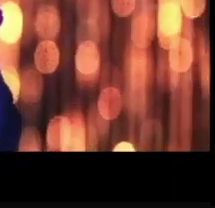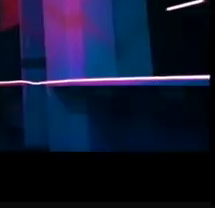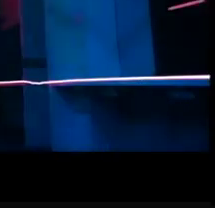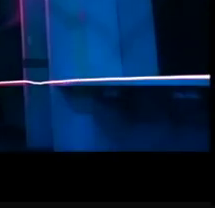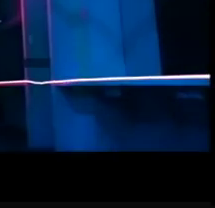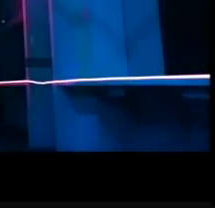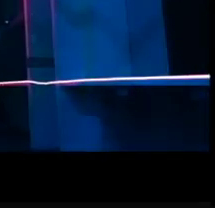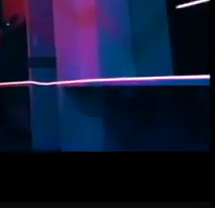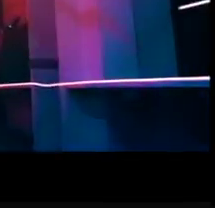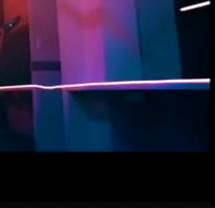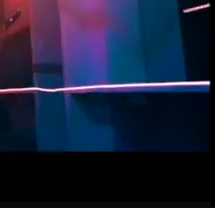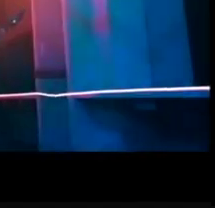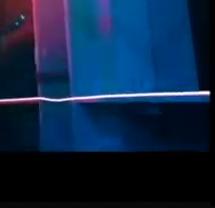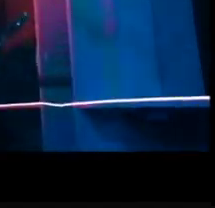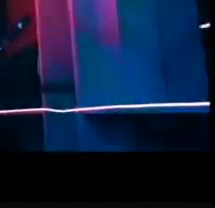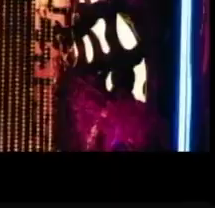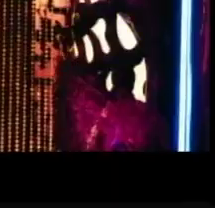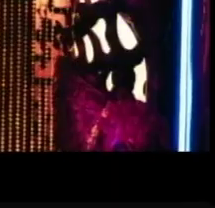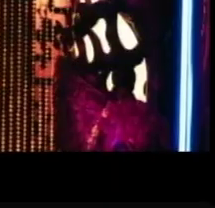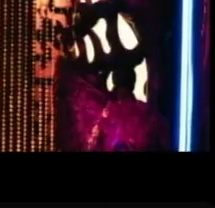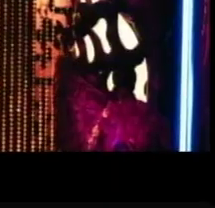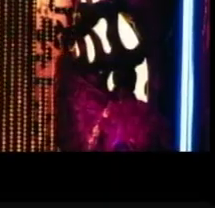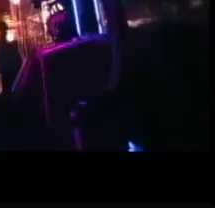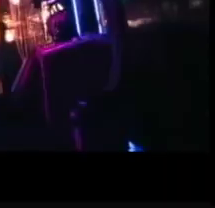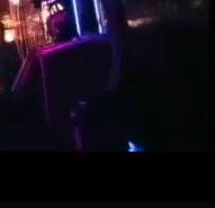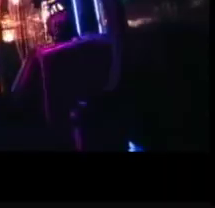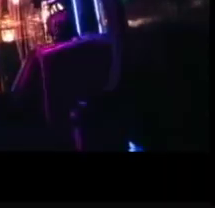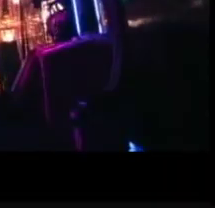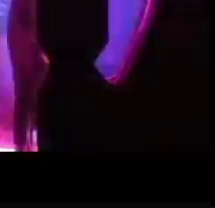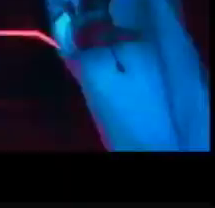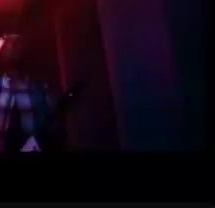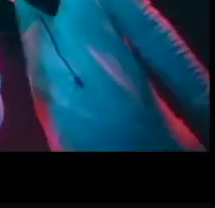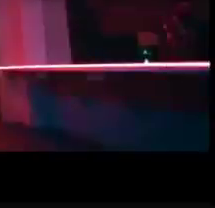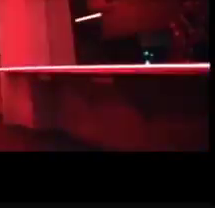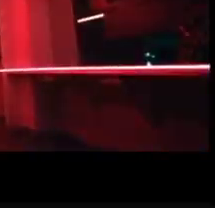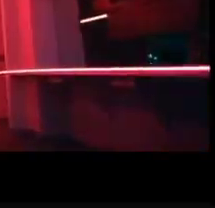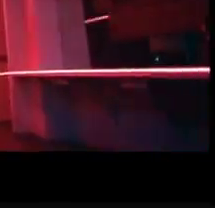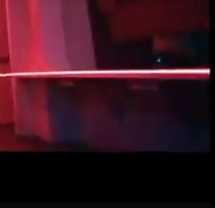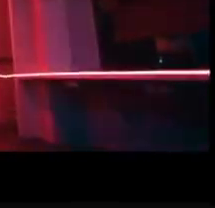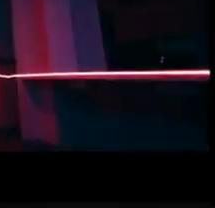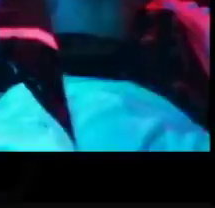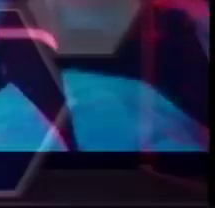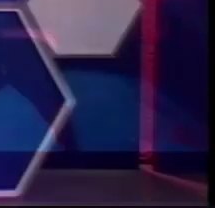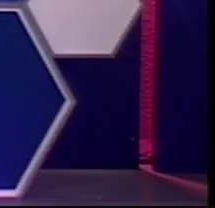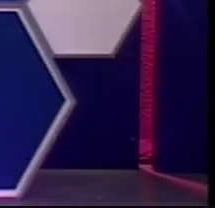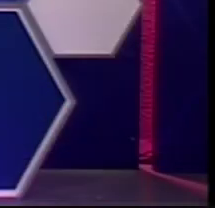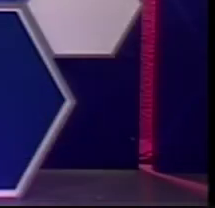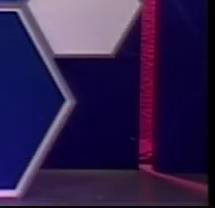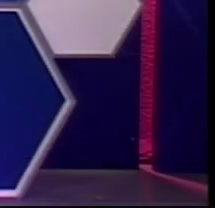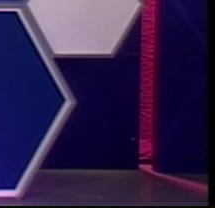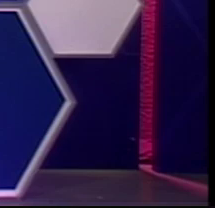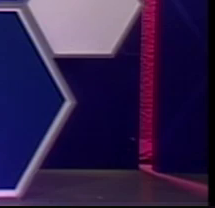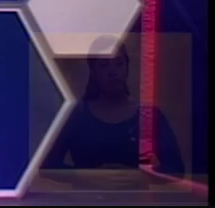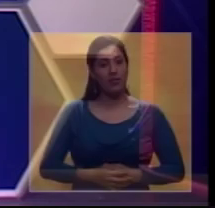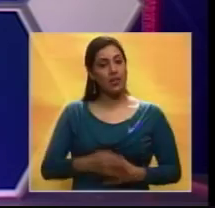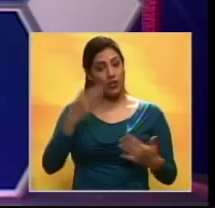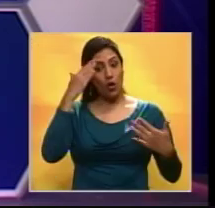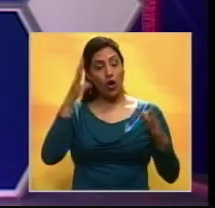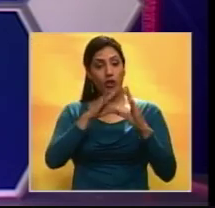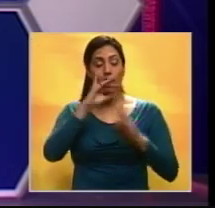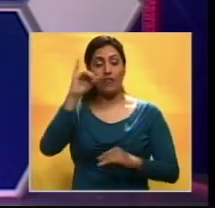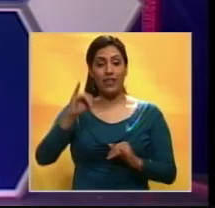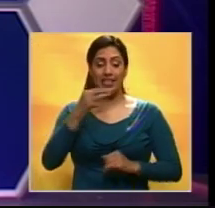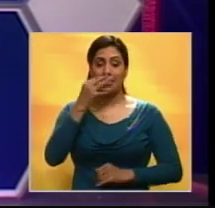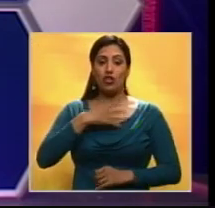Soy un poco atrevido así que baby no te asombres. Es que me gusta todo de... Hola, ¿qué tal amigos? Feliz tarde, soy